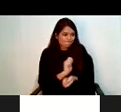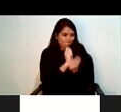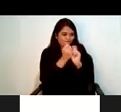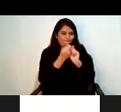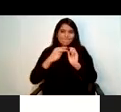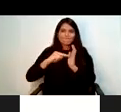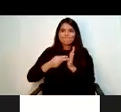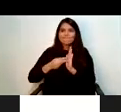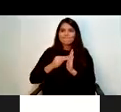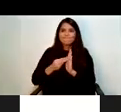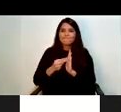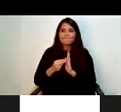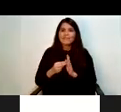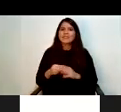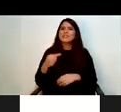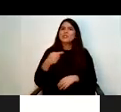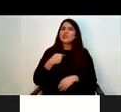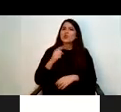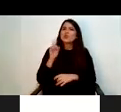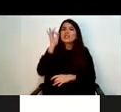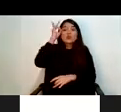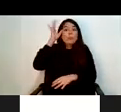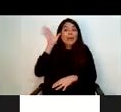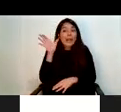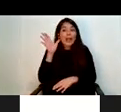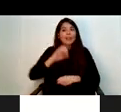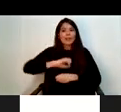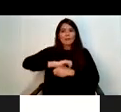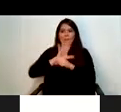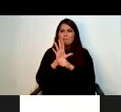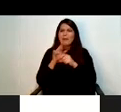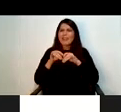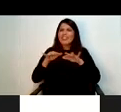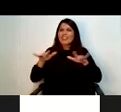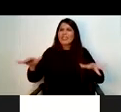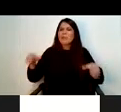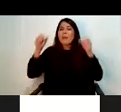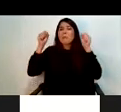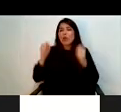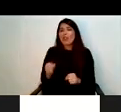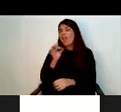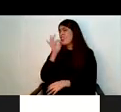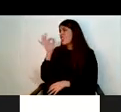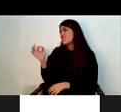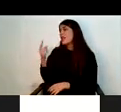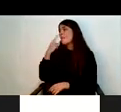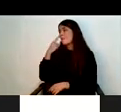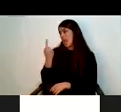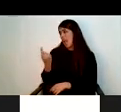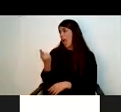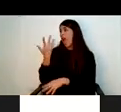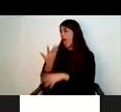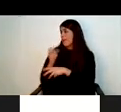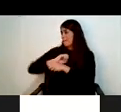hubiese sabido de que venía una pandemia, hubiese podido decirle, mira, existen